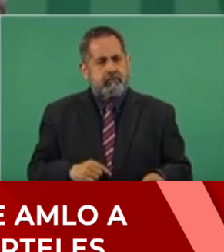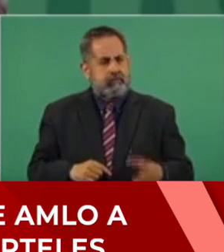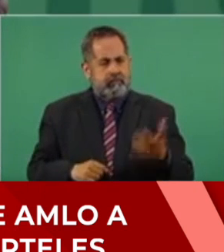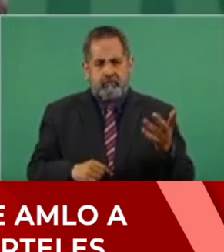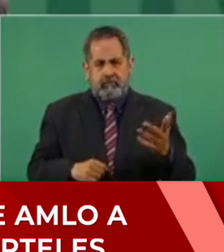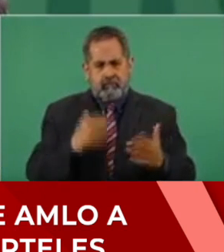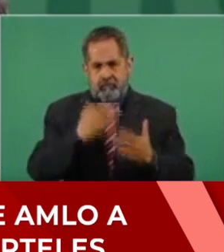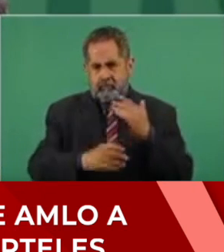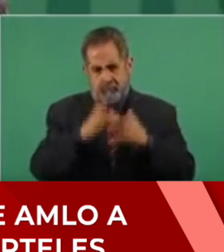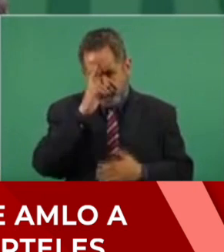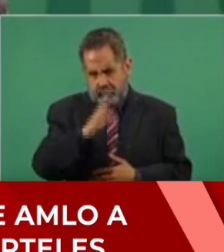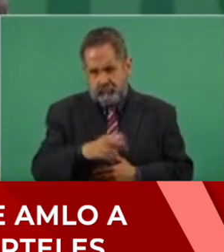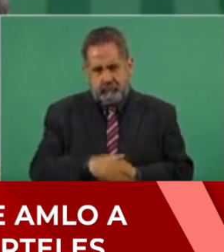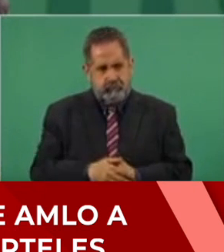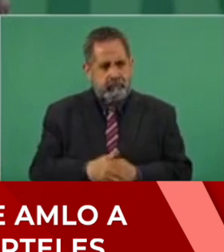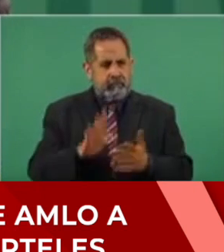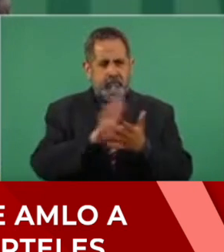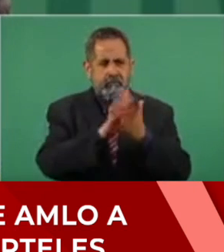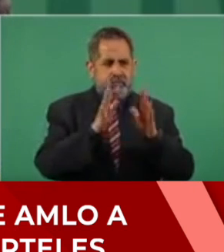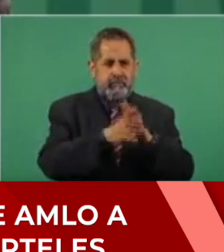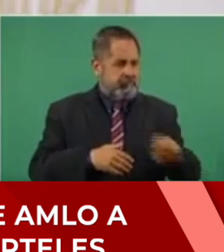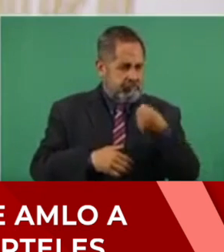supuestos capos.